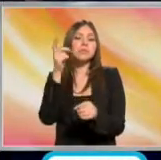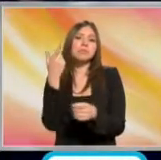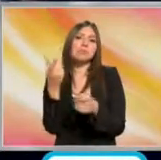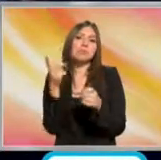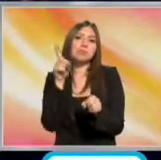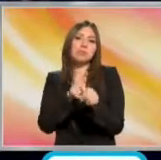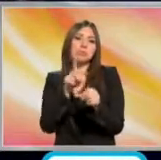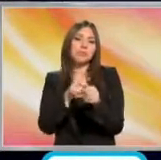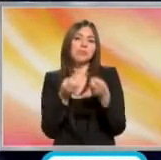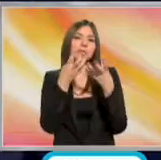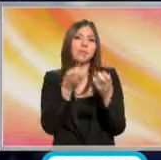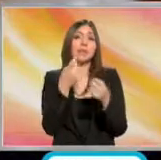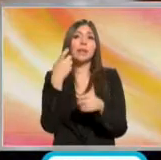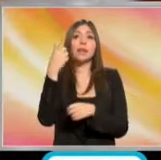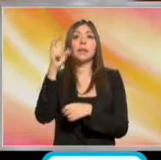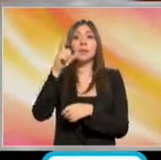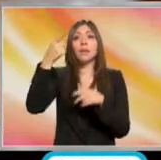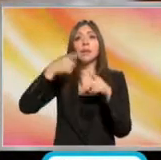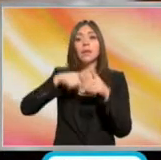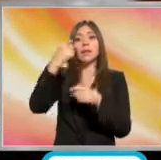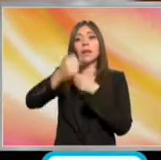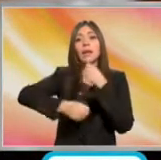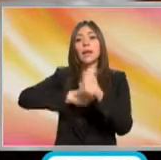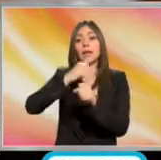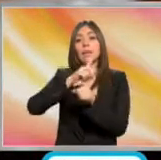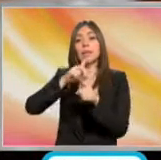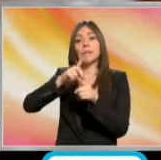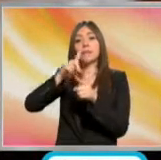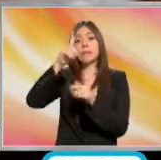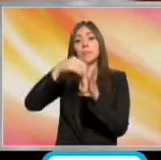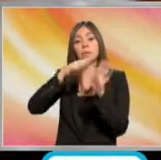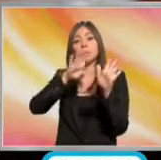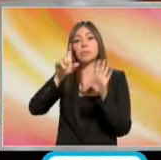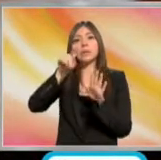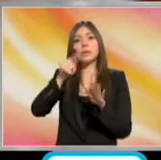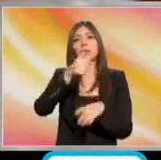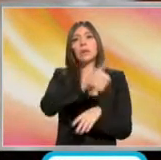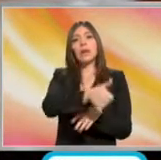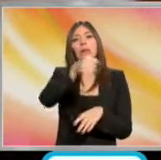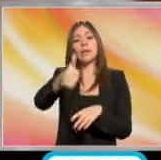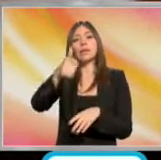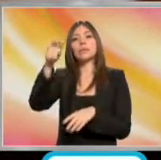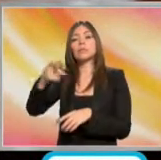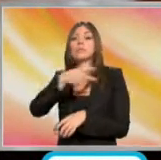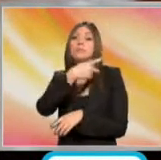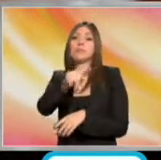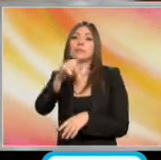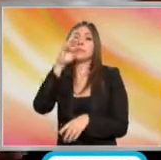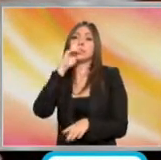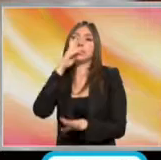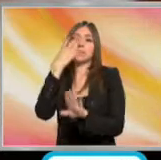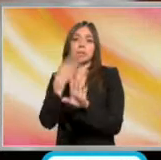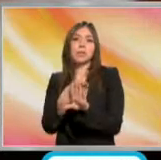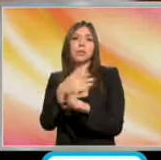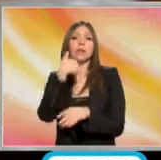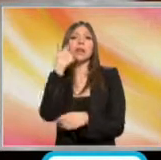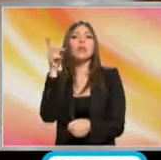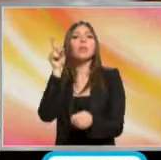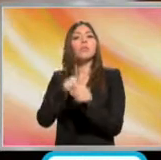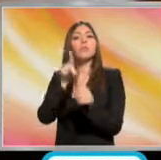financiamiento. Desde 1970 se dio este sistema, donde se hace corresponsable, o sea, donde se